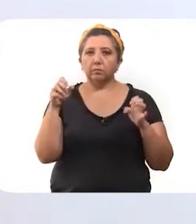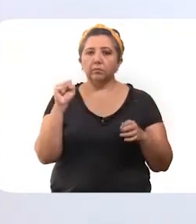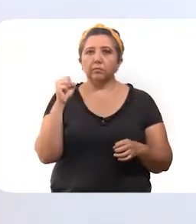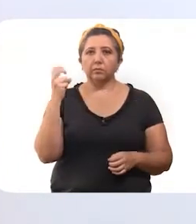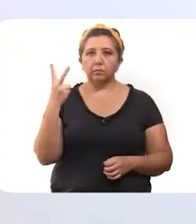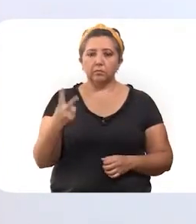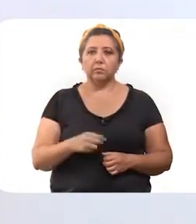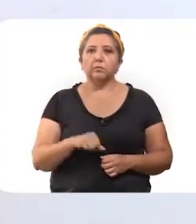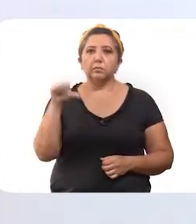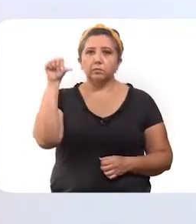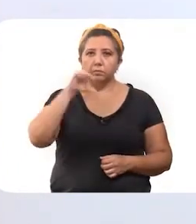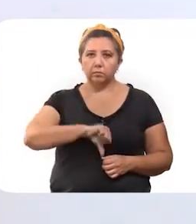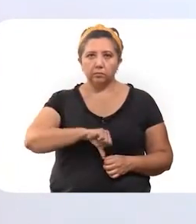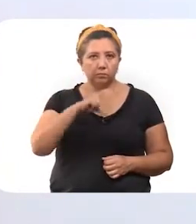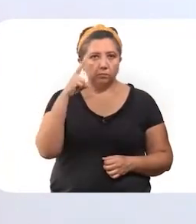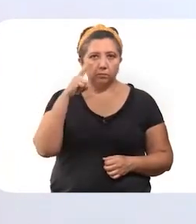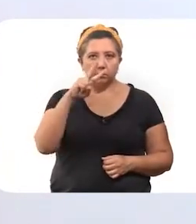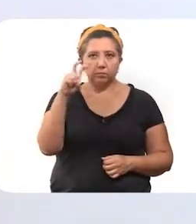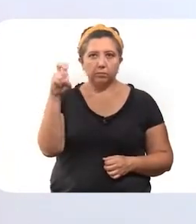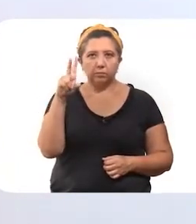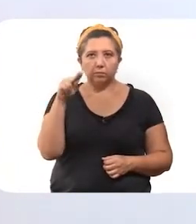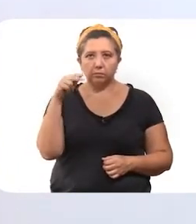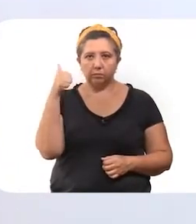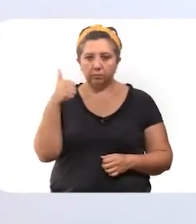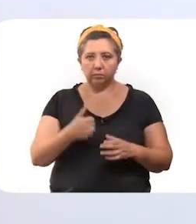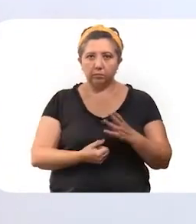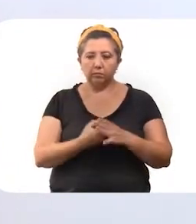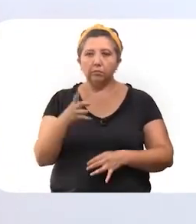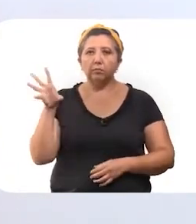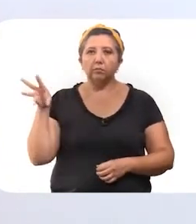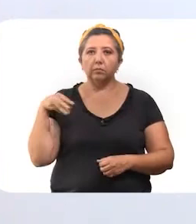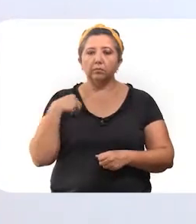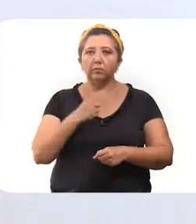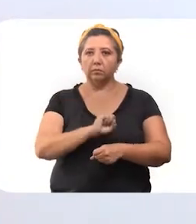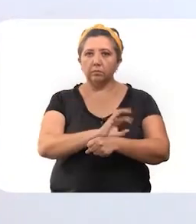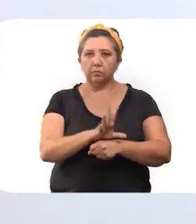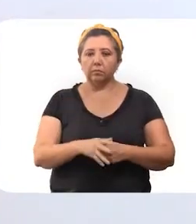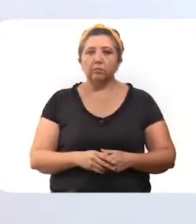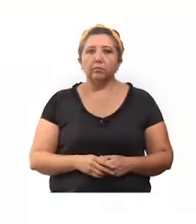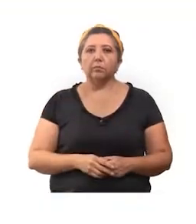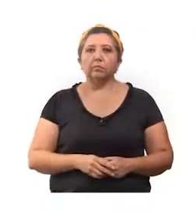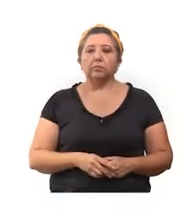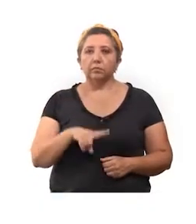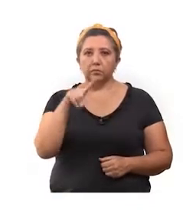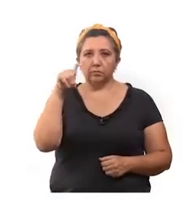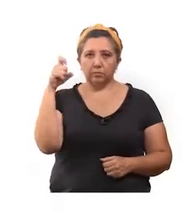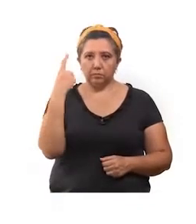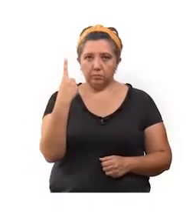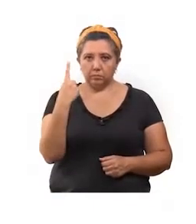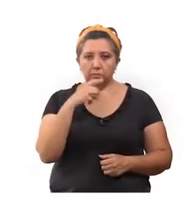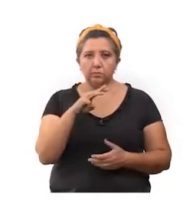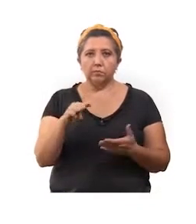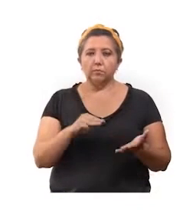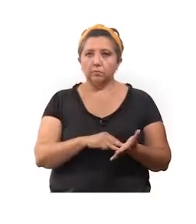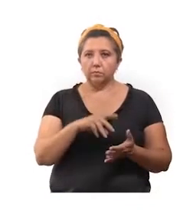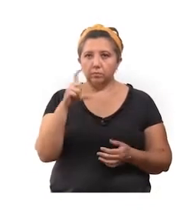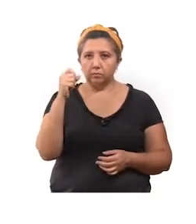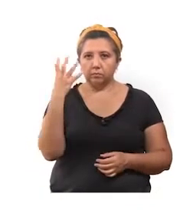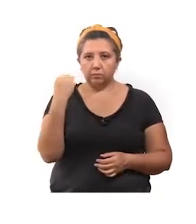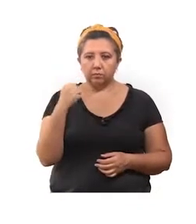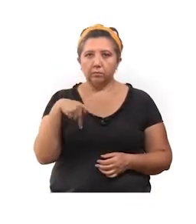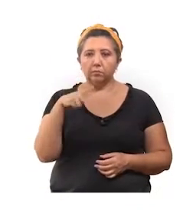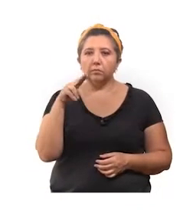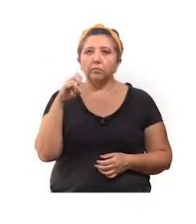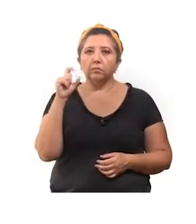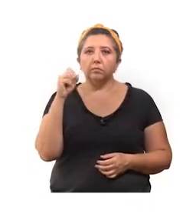49.762. Hoy se detectaron 286 nuevos contagios de coronavirus, 101 en Mérida, 29 en